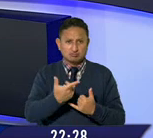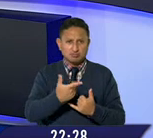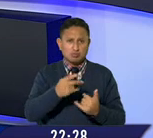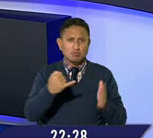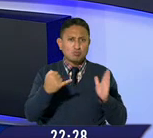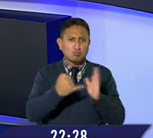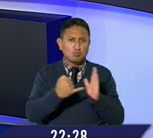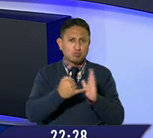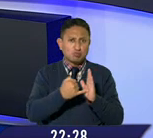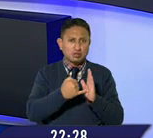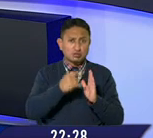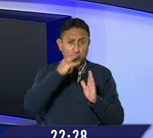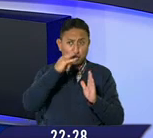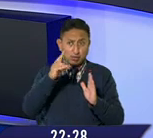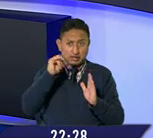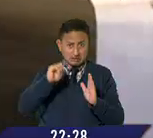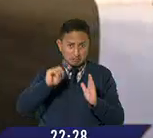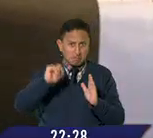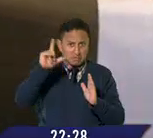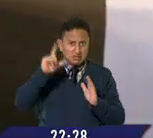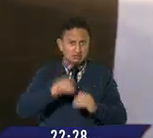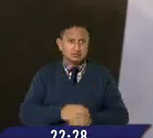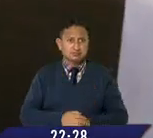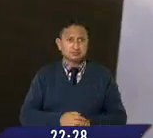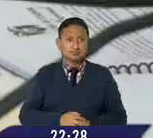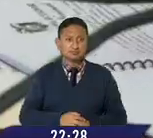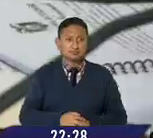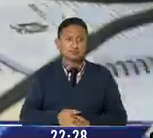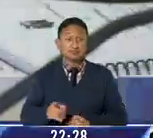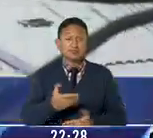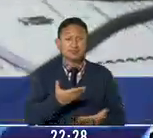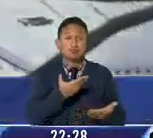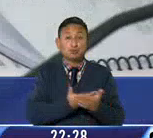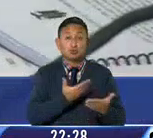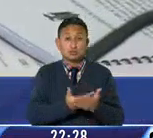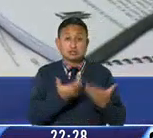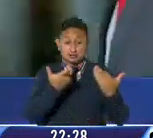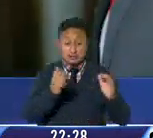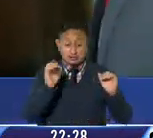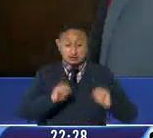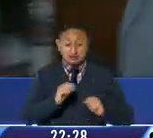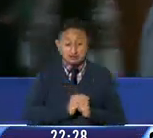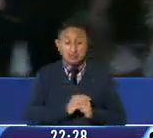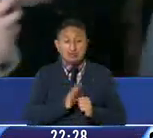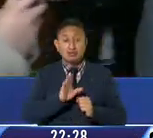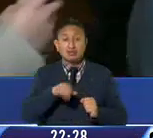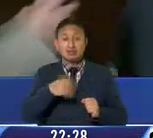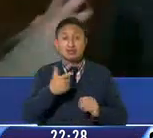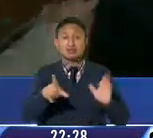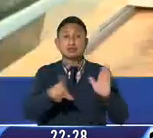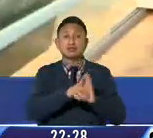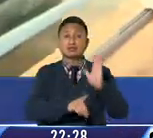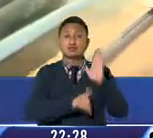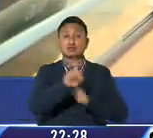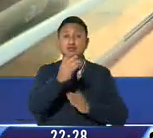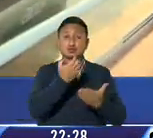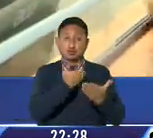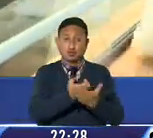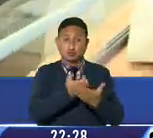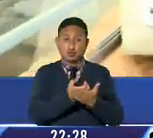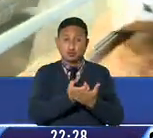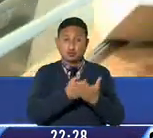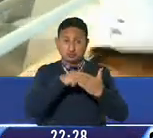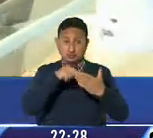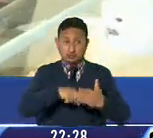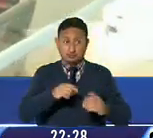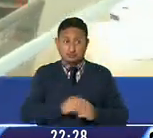los que más tienen. Las propuestas salen a flote de frente a la Ley de Desarrollo Económico y Estabilidad Fiscal, que